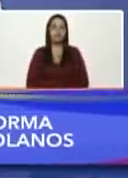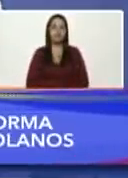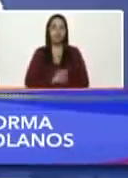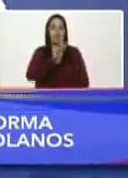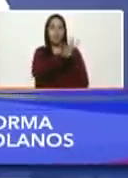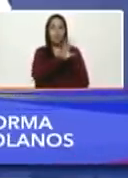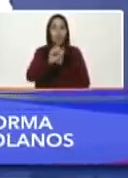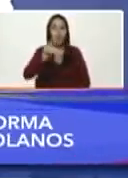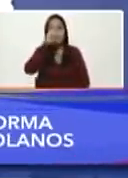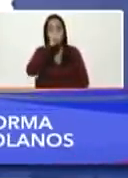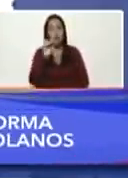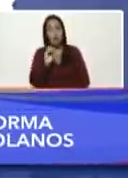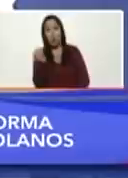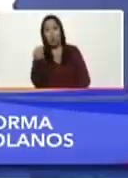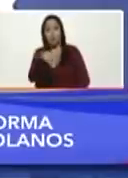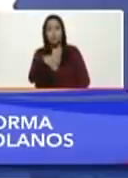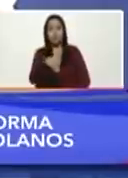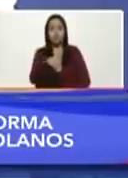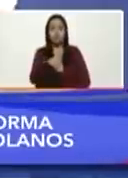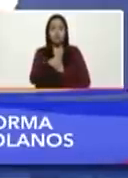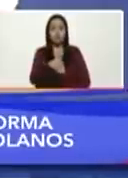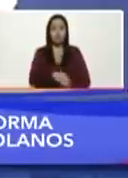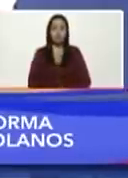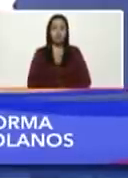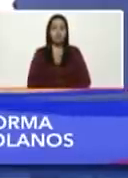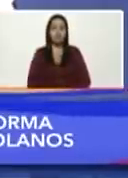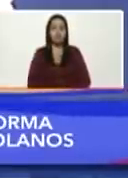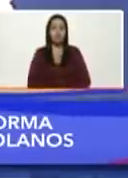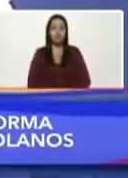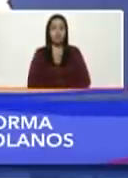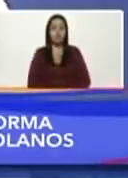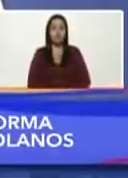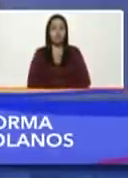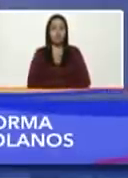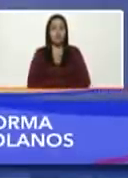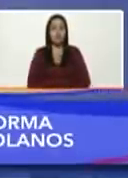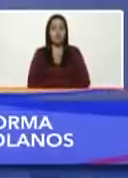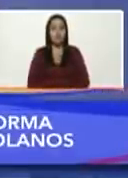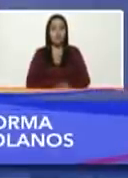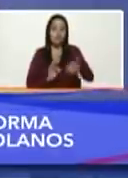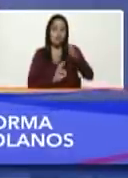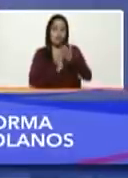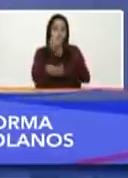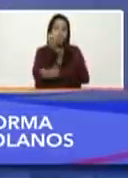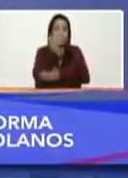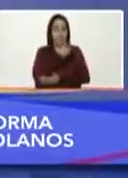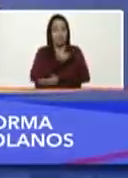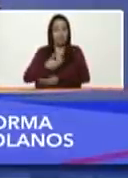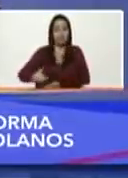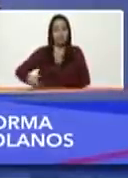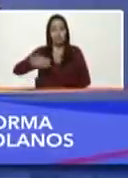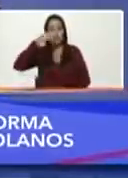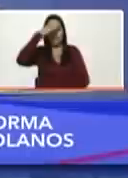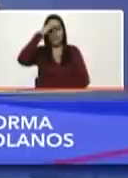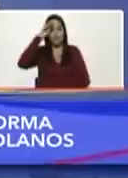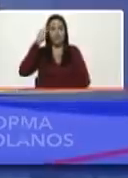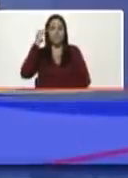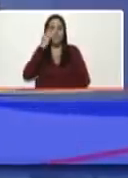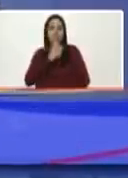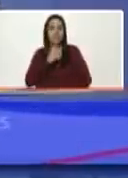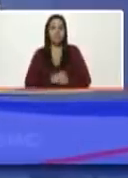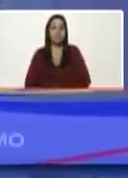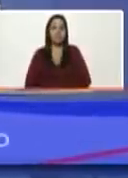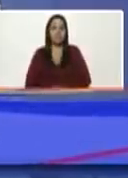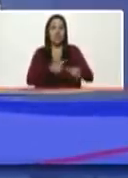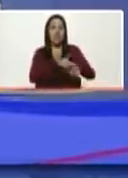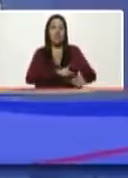40 años o más, 50, que el comandante Fidel Castro Ruz fundó los consultorios médicos de